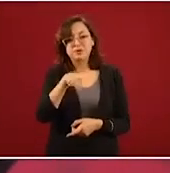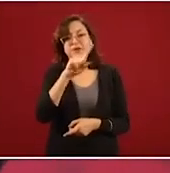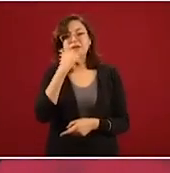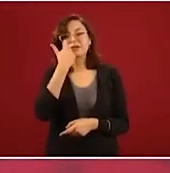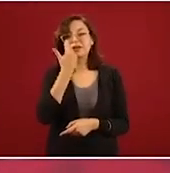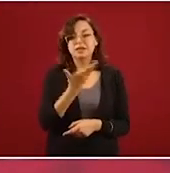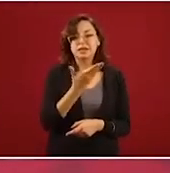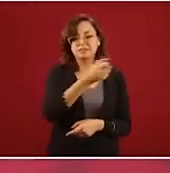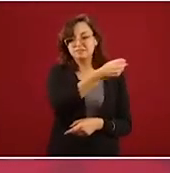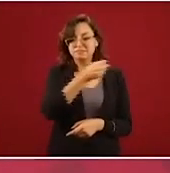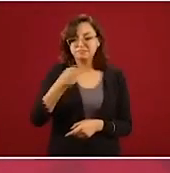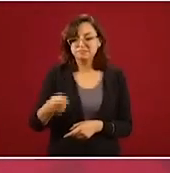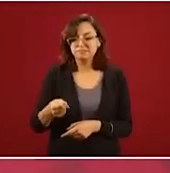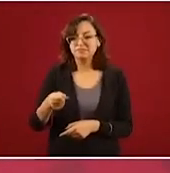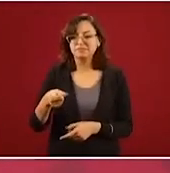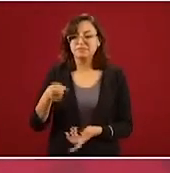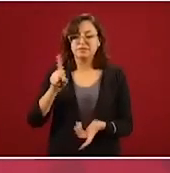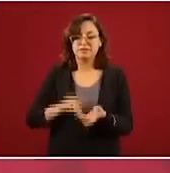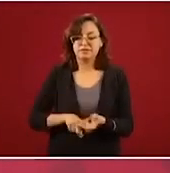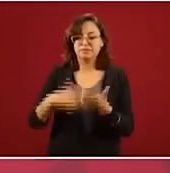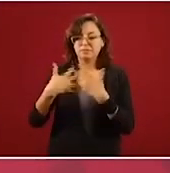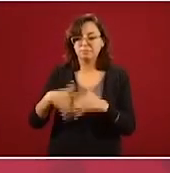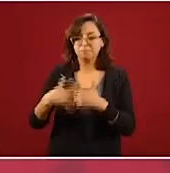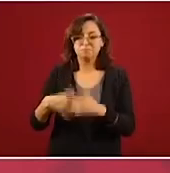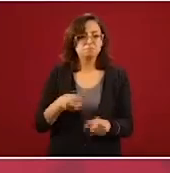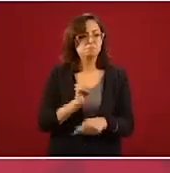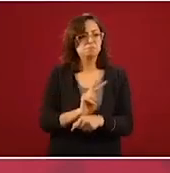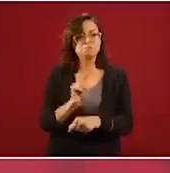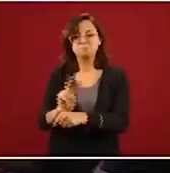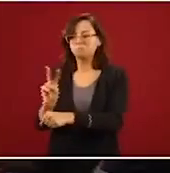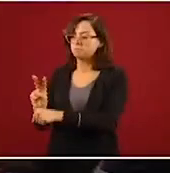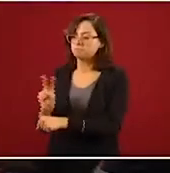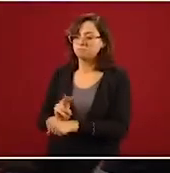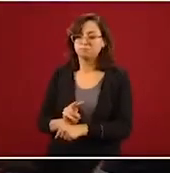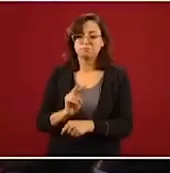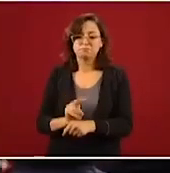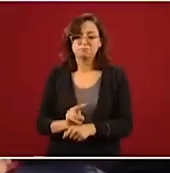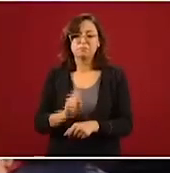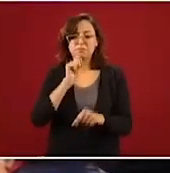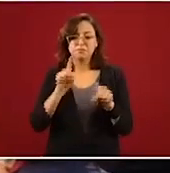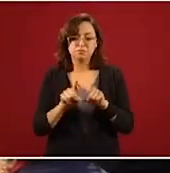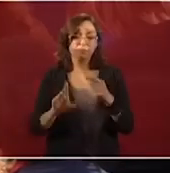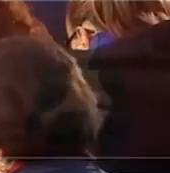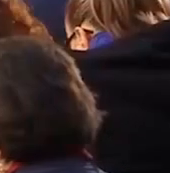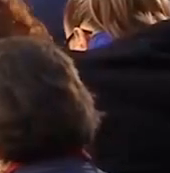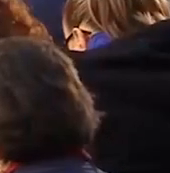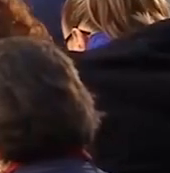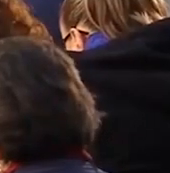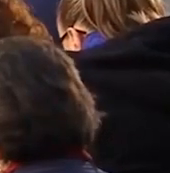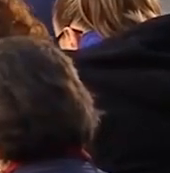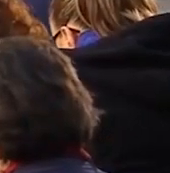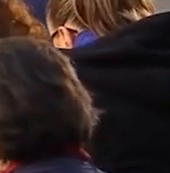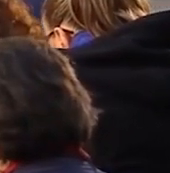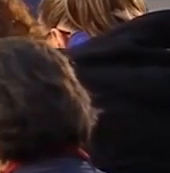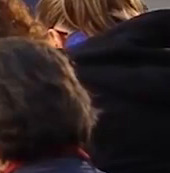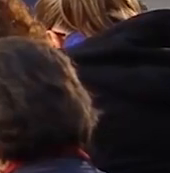enviarnos inspectores a las plantas, a las fábricas, y eso se evitó. Por eso le